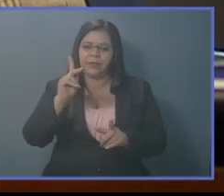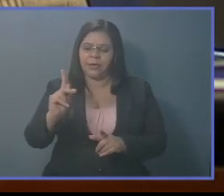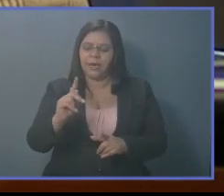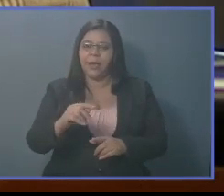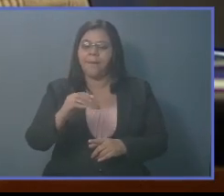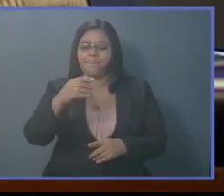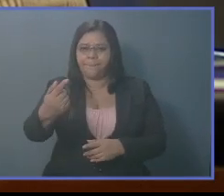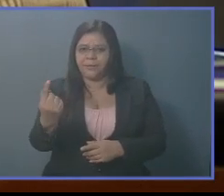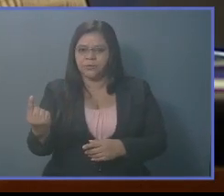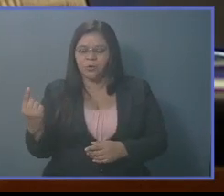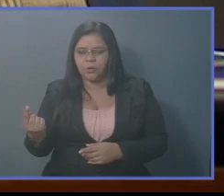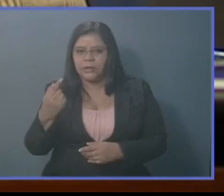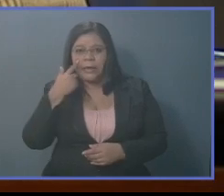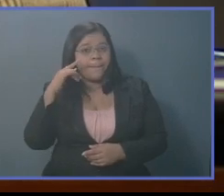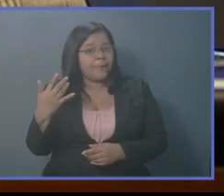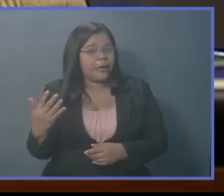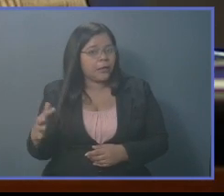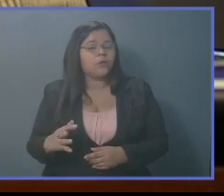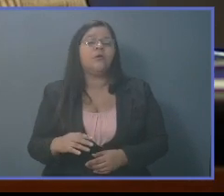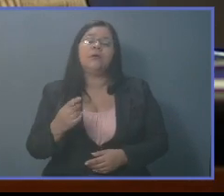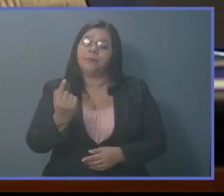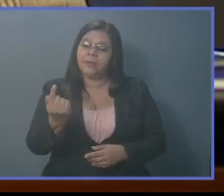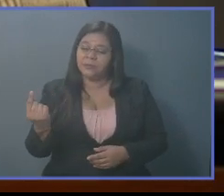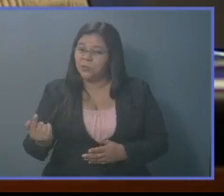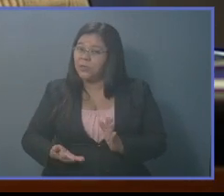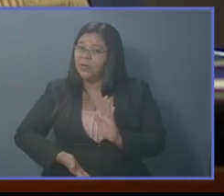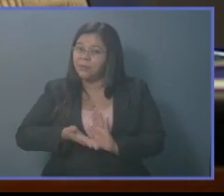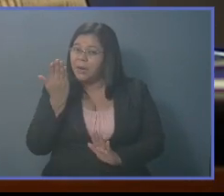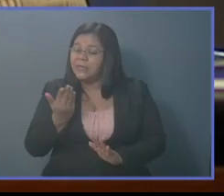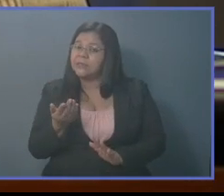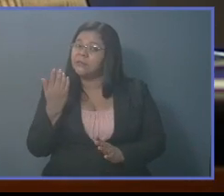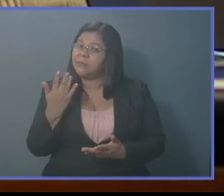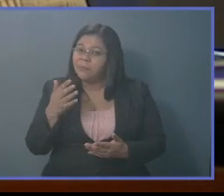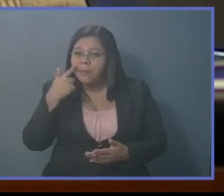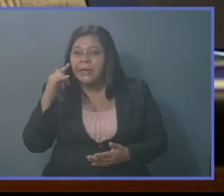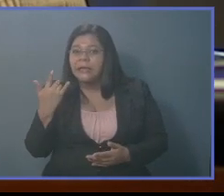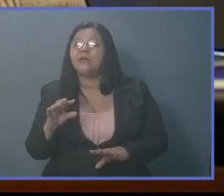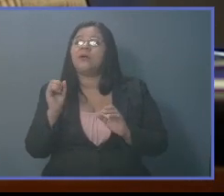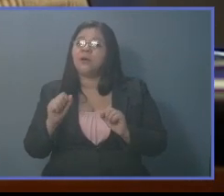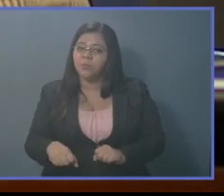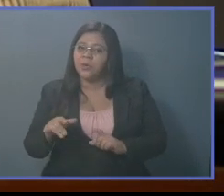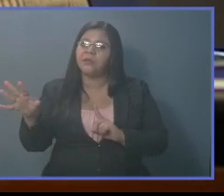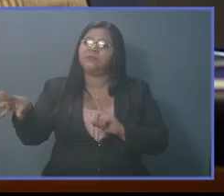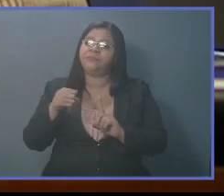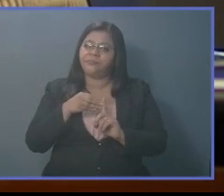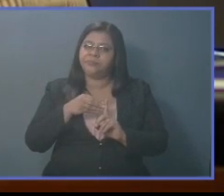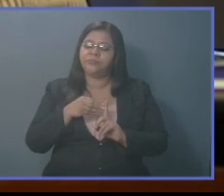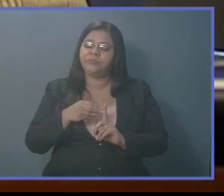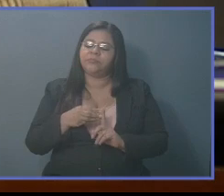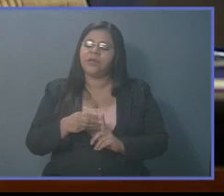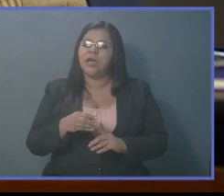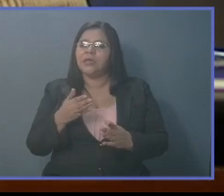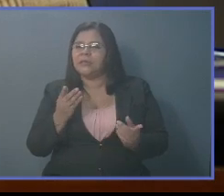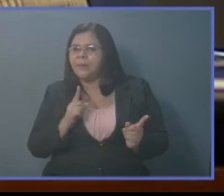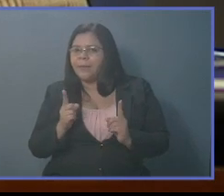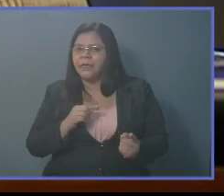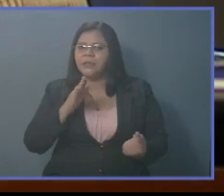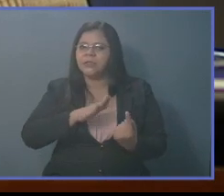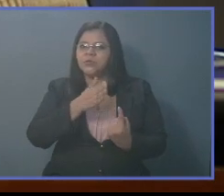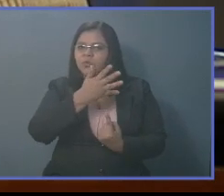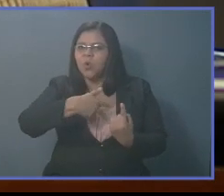vulnerable, grupo de personas que se encuentran en mayor medida expuestas a sufrir COVID-19, a su condición psicológica,